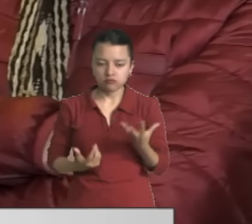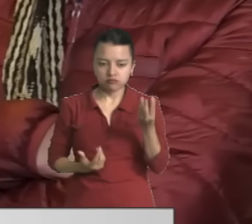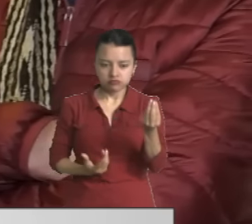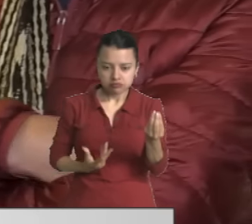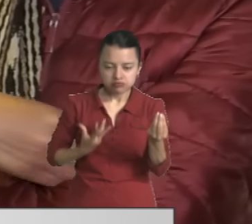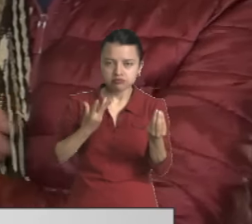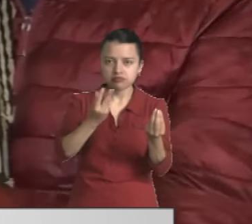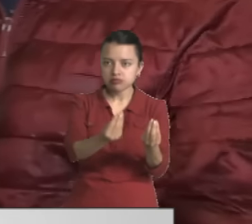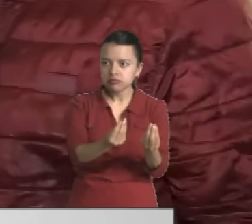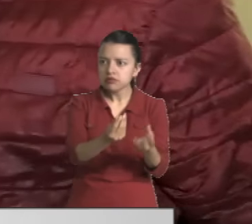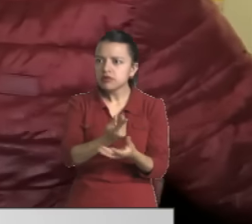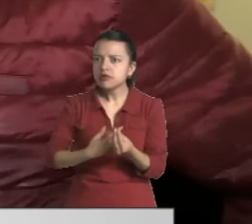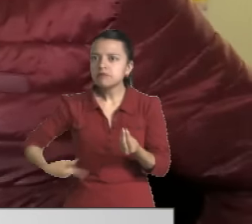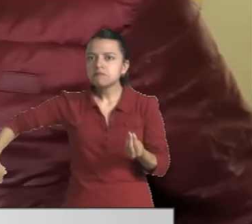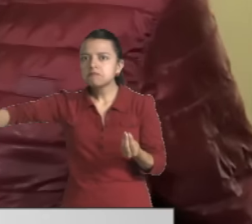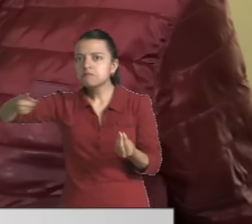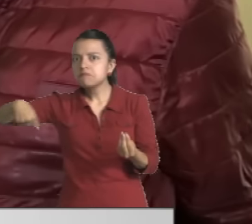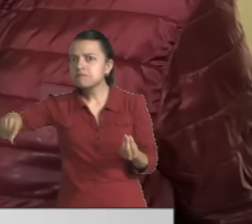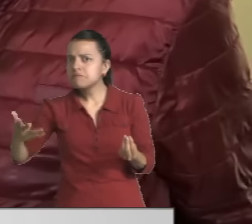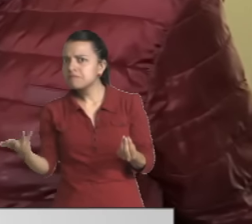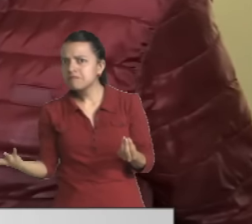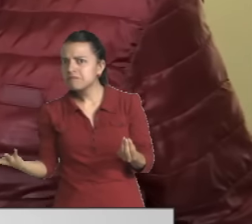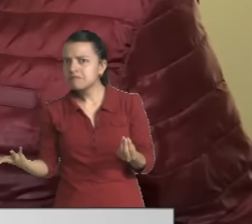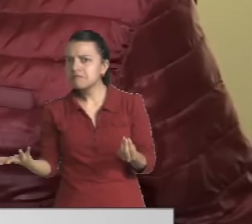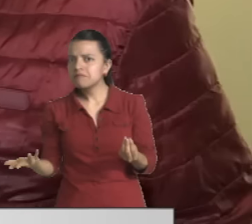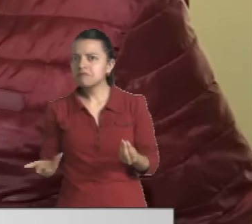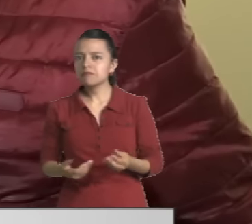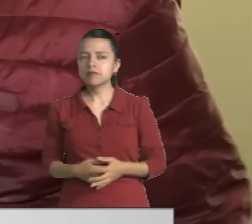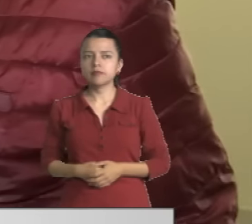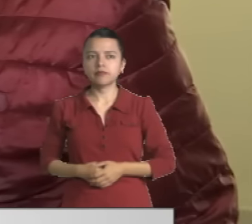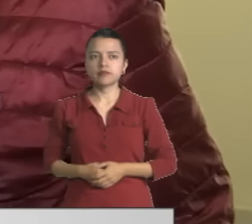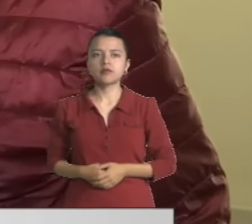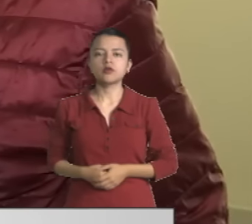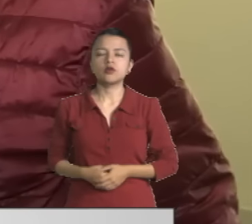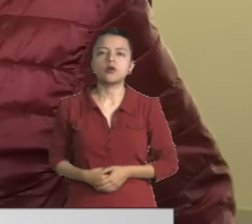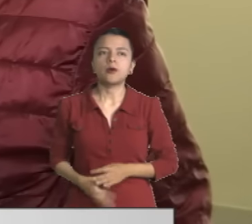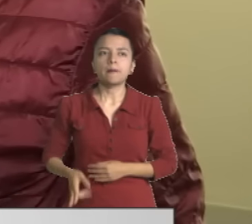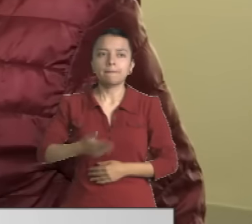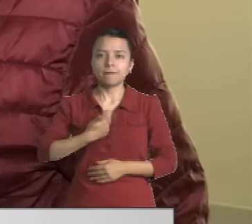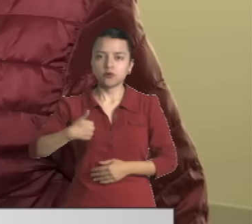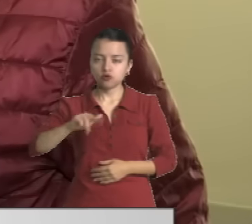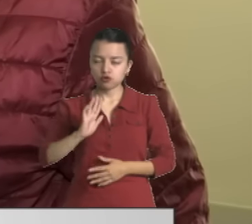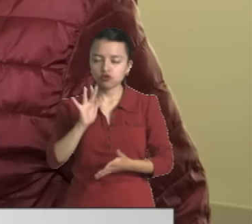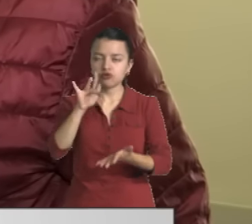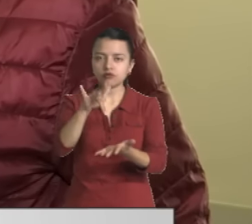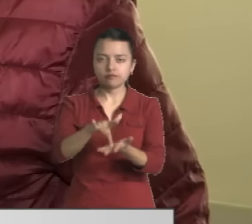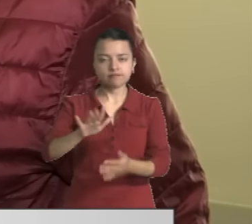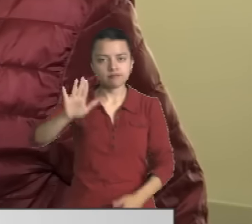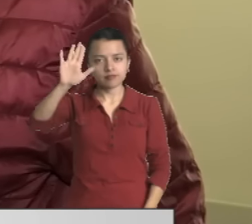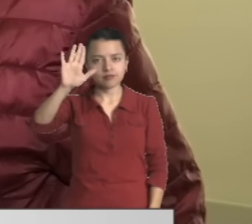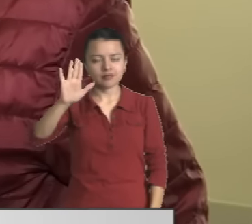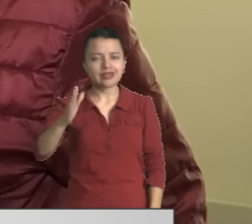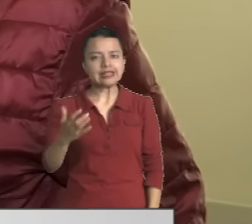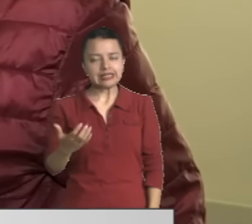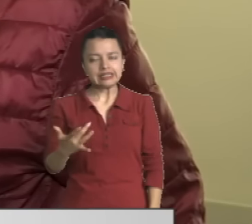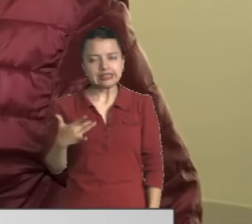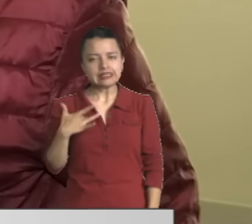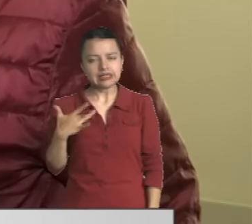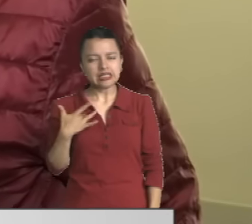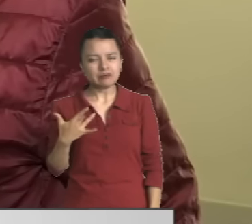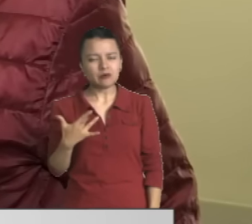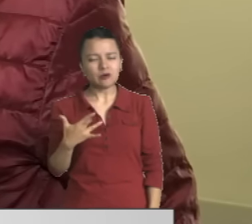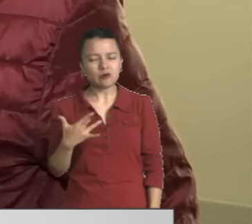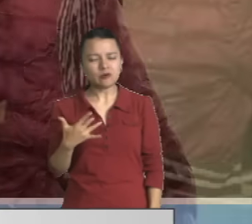esperando hoy, el debate del metro? ¿Para cuándo queda? En el momento en que nosotros intervinimos manifestando nuestra molestia, porque eso fue un acto